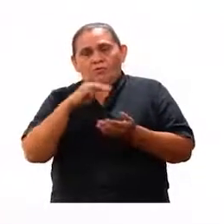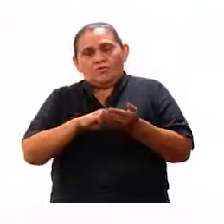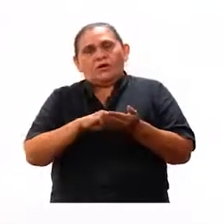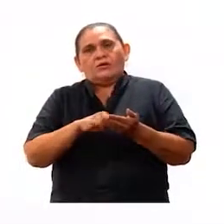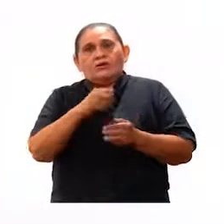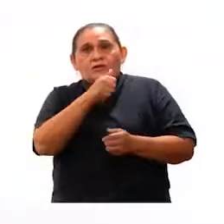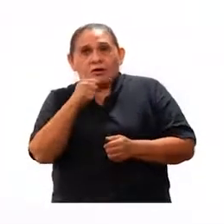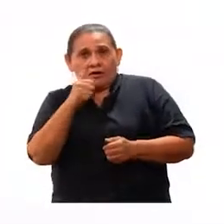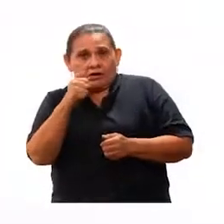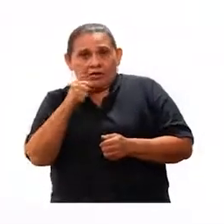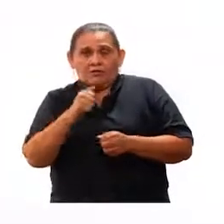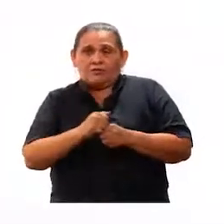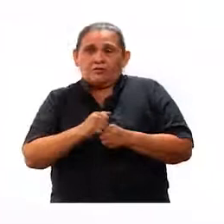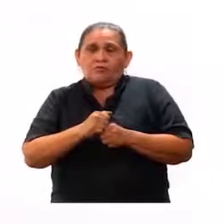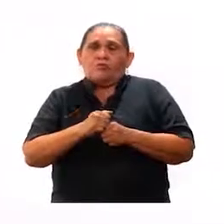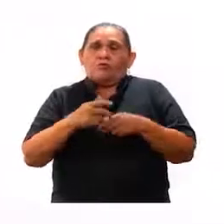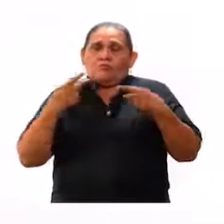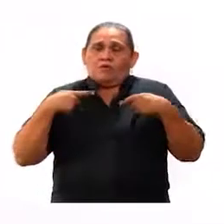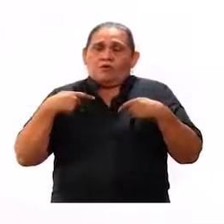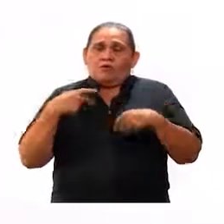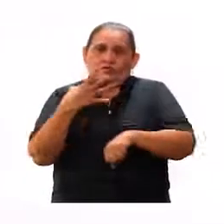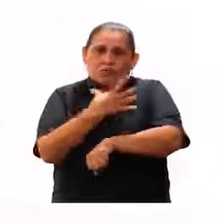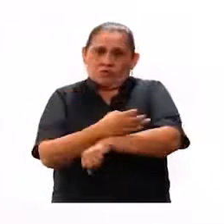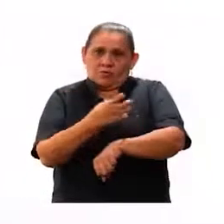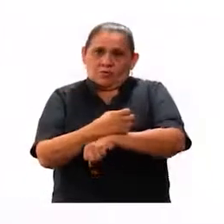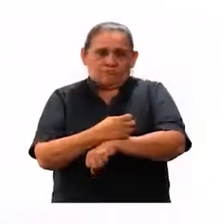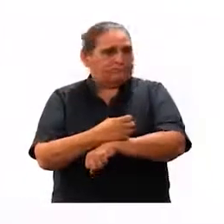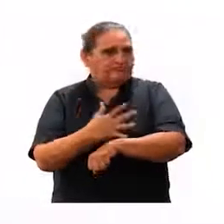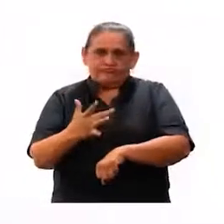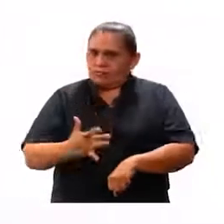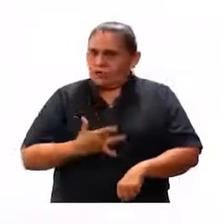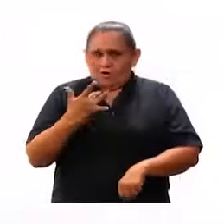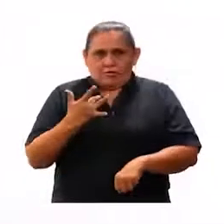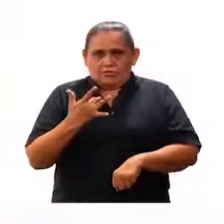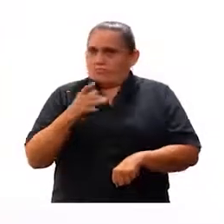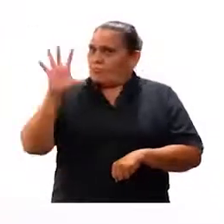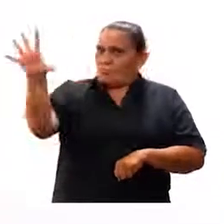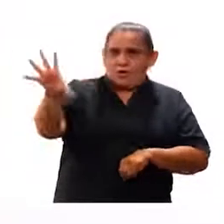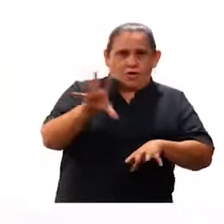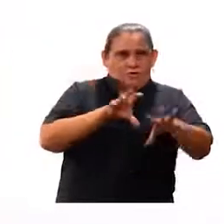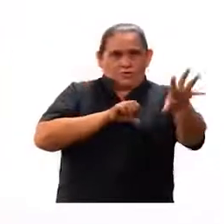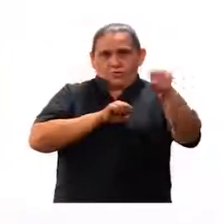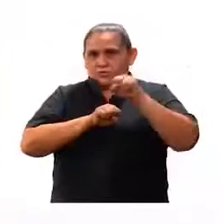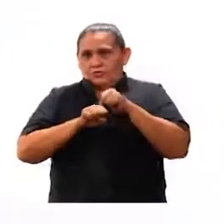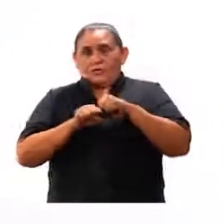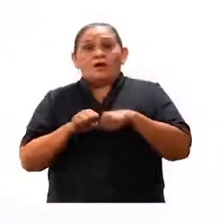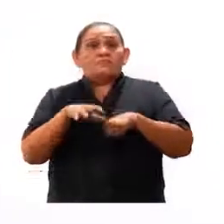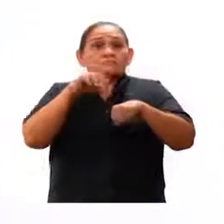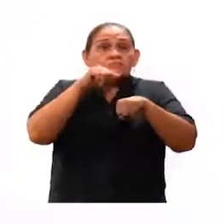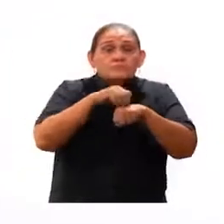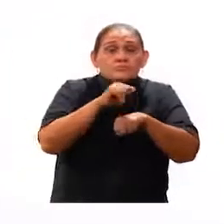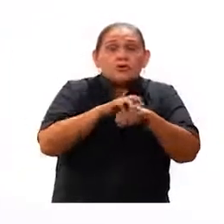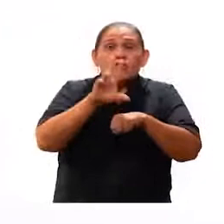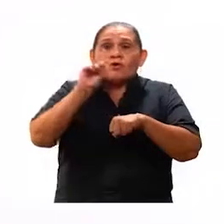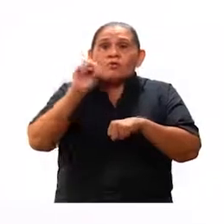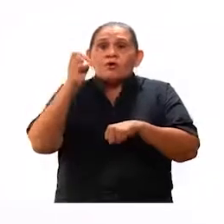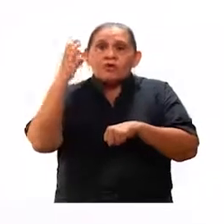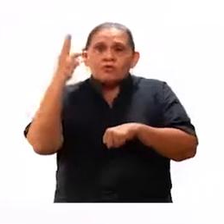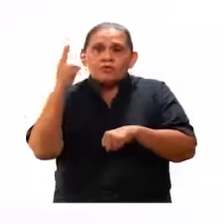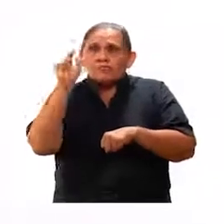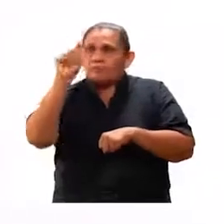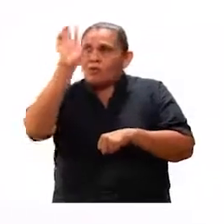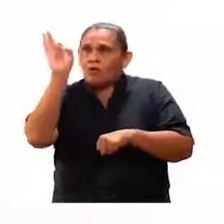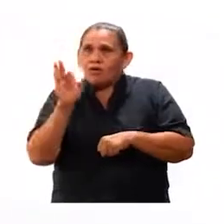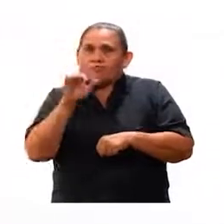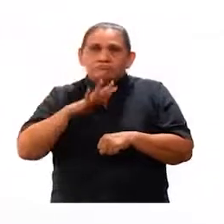102.653 pacientes ya se recuperaron. No presentan síntomas ni pueden contagiar. Esta cifra representa el 93%